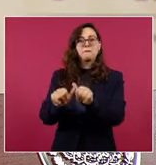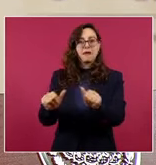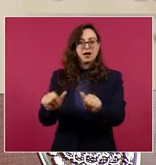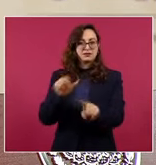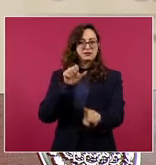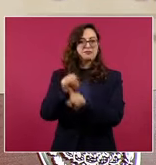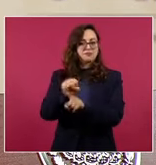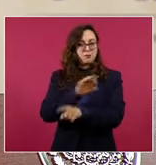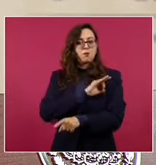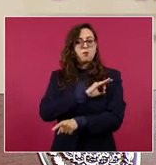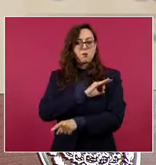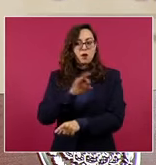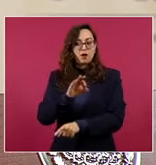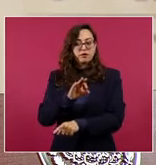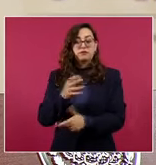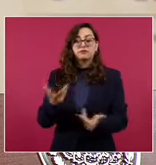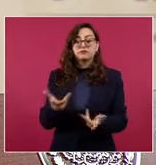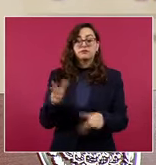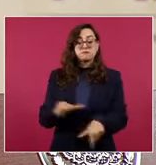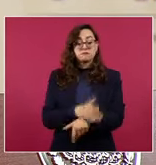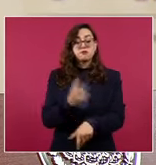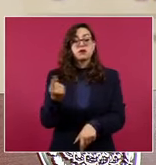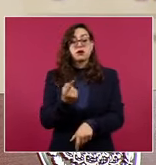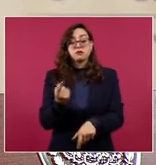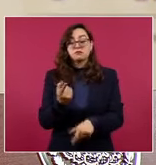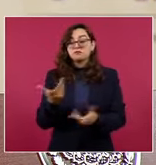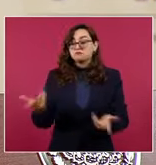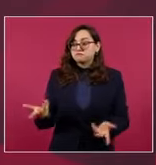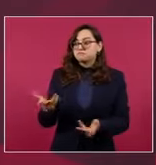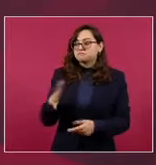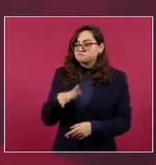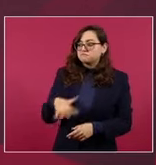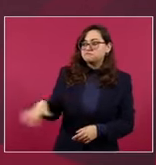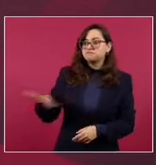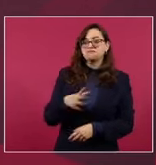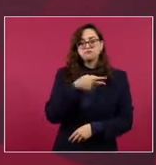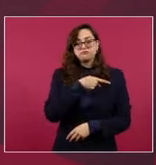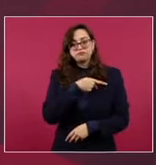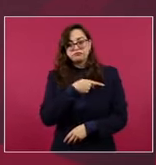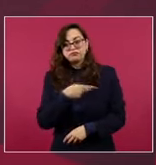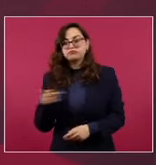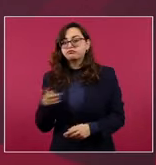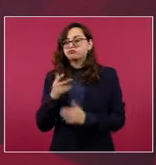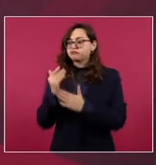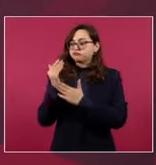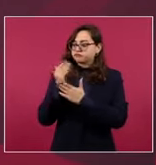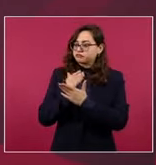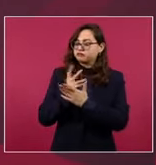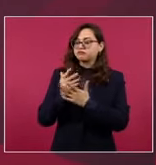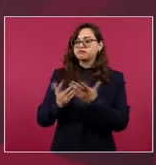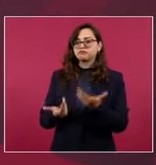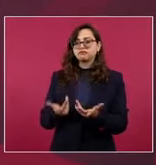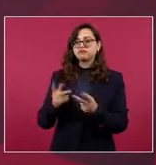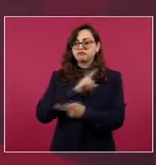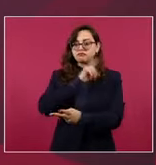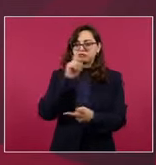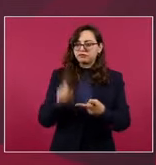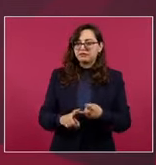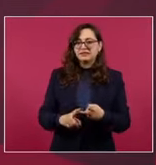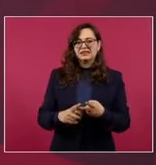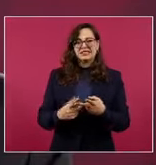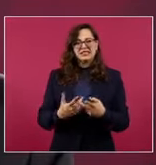pueblo, que no haya frustración, que se pueda salir adelante con trabajo honrado y